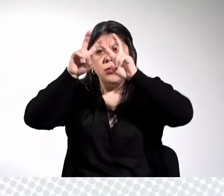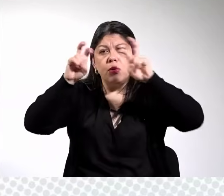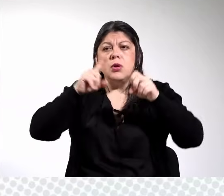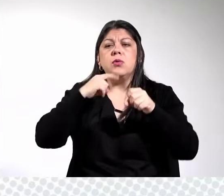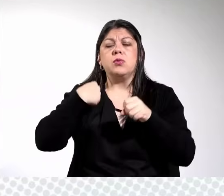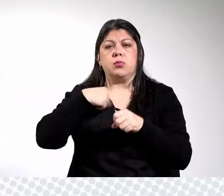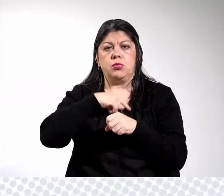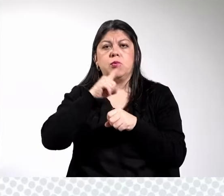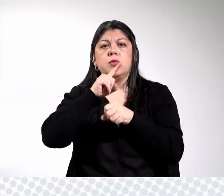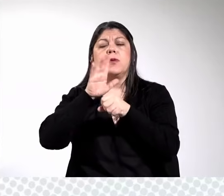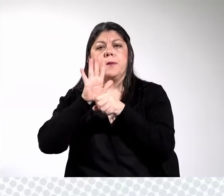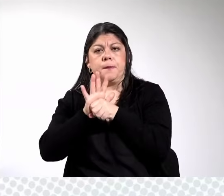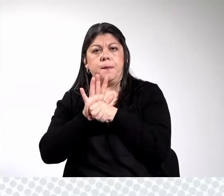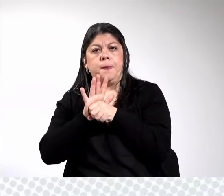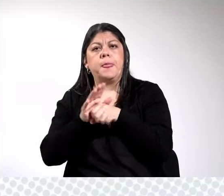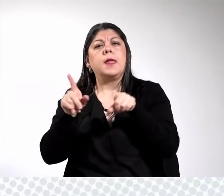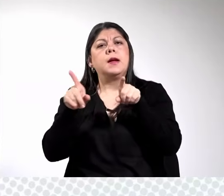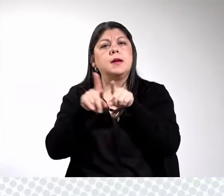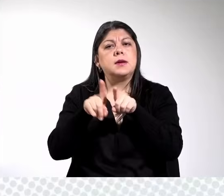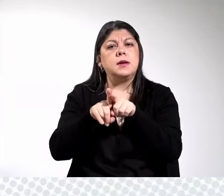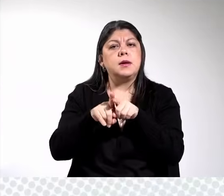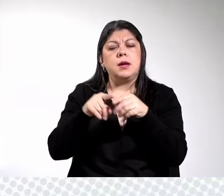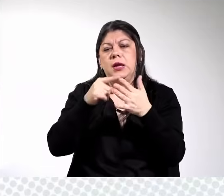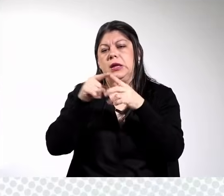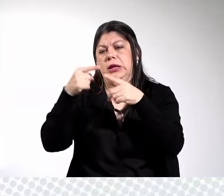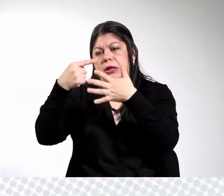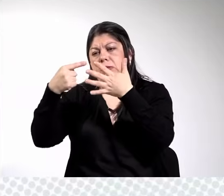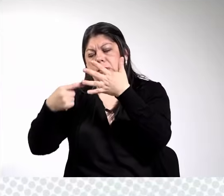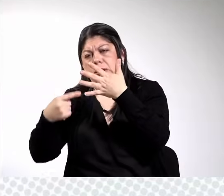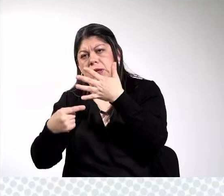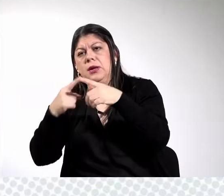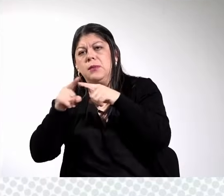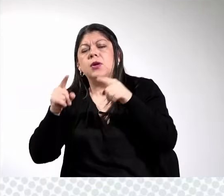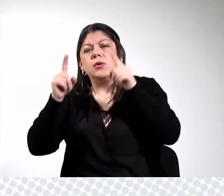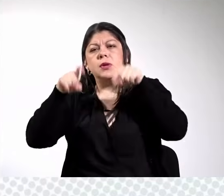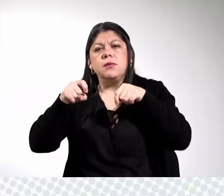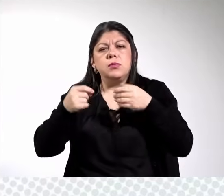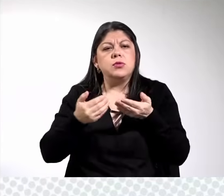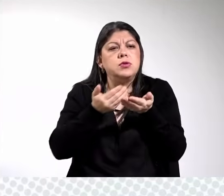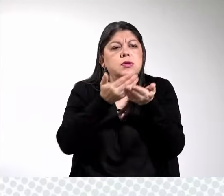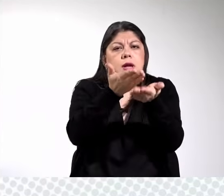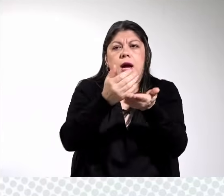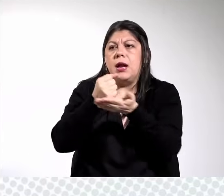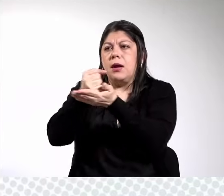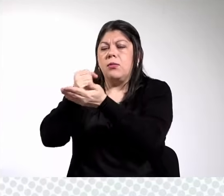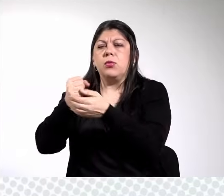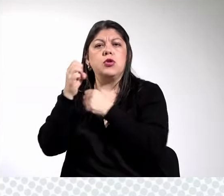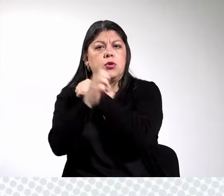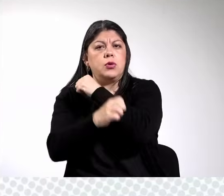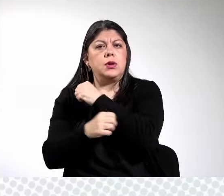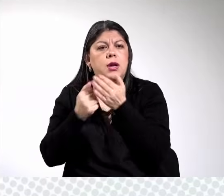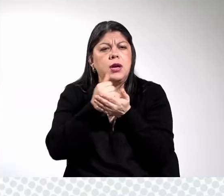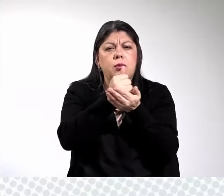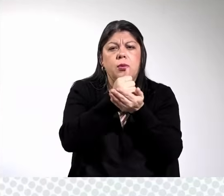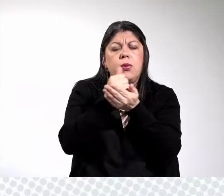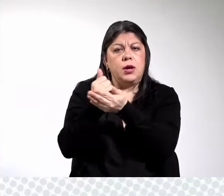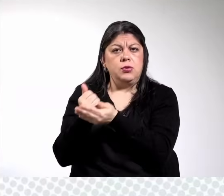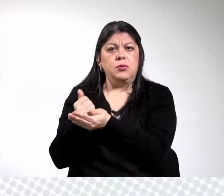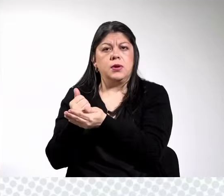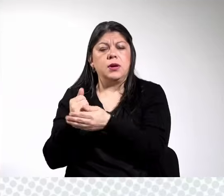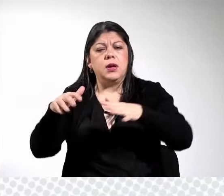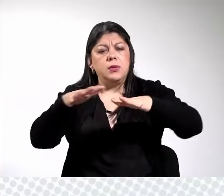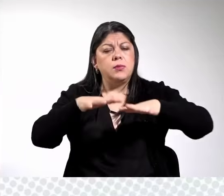compromiso que yo tengo y así otros muchos, pero hay que llevar también inversión extranjera a las zonas. Tenemos